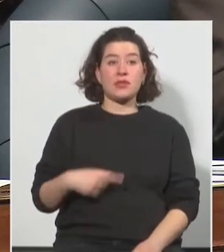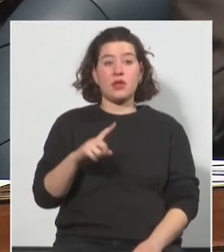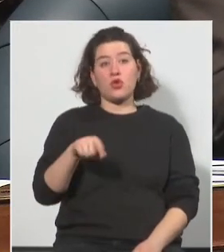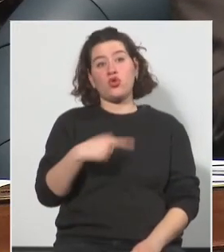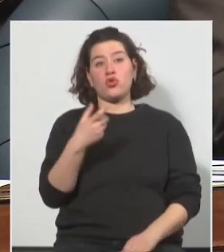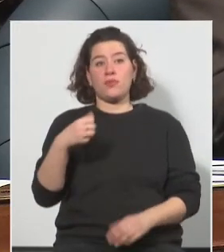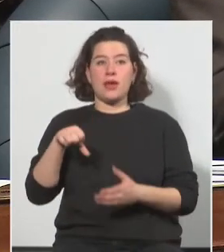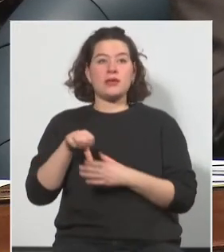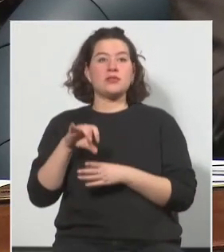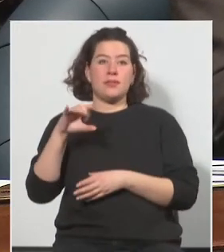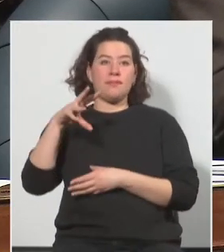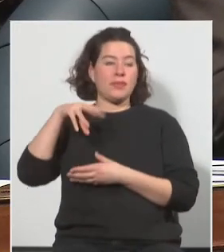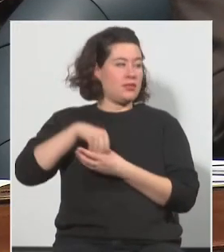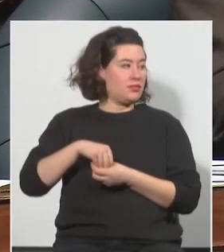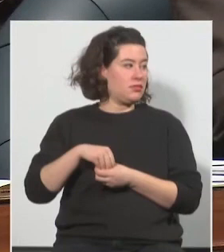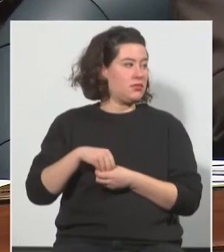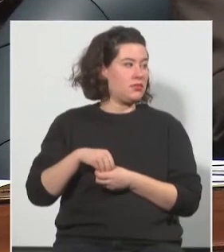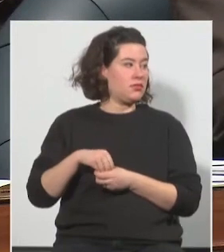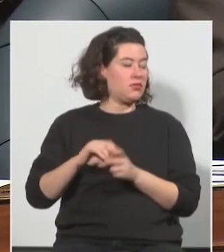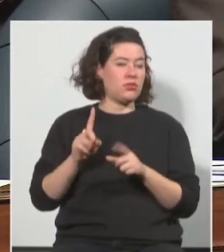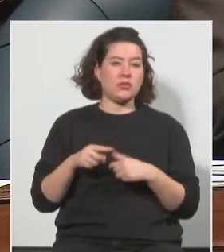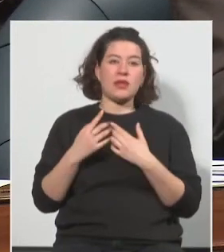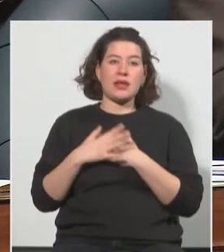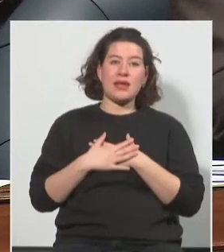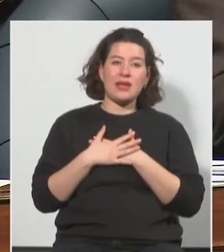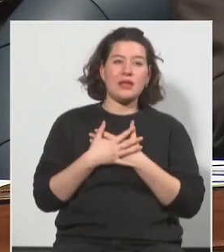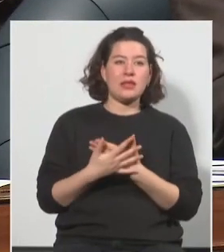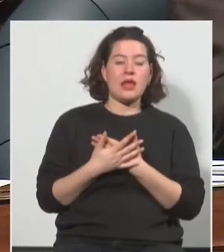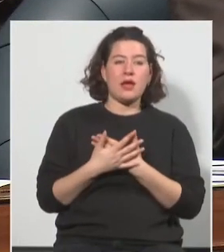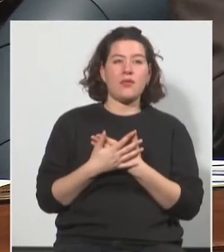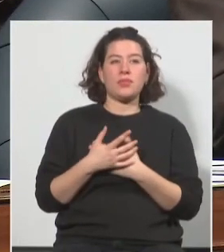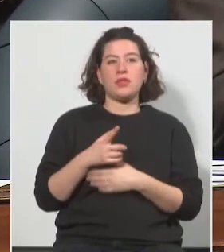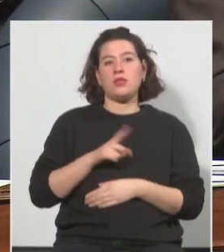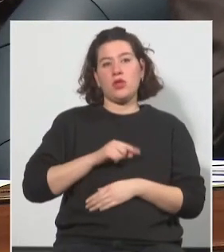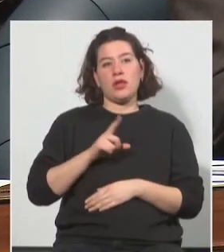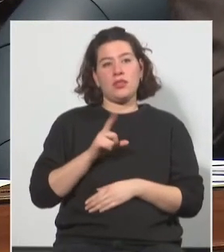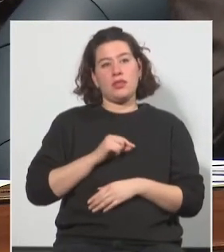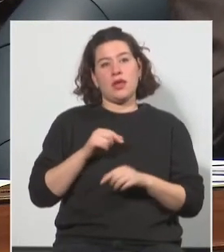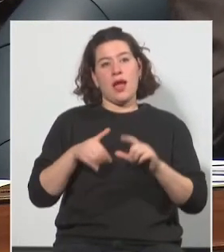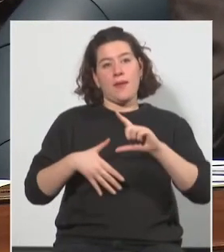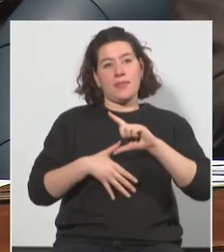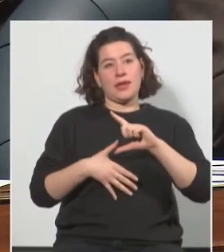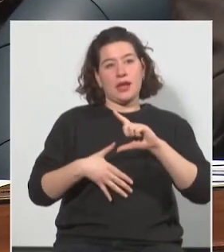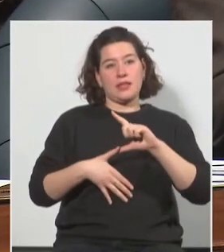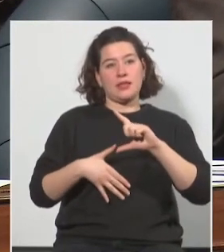en otros países de nuestra querida y doliente América Latina.